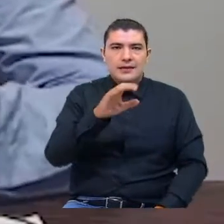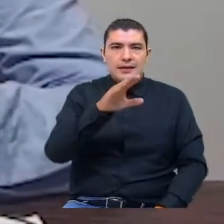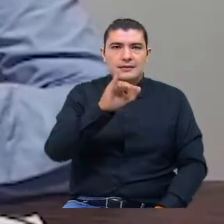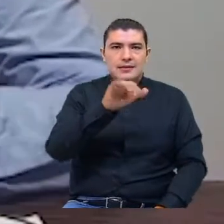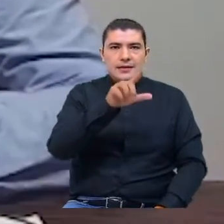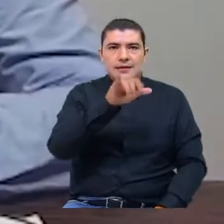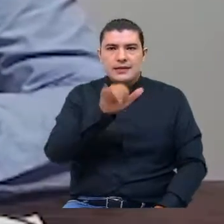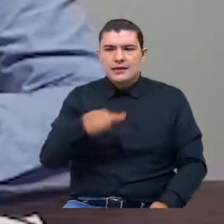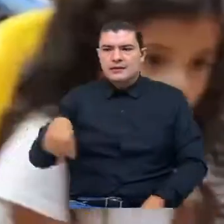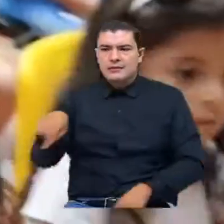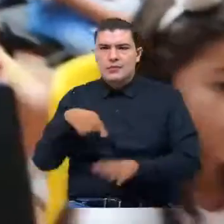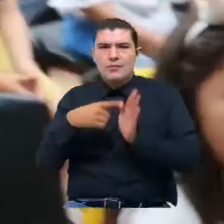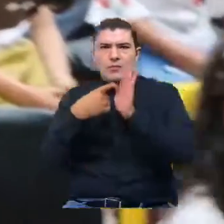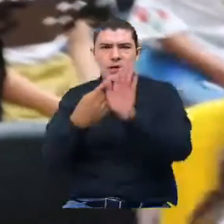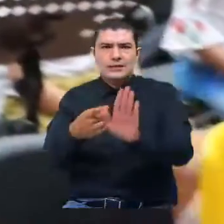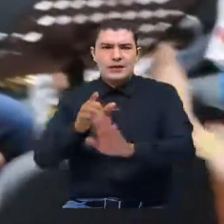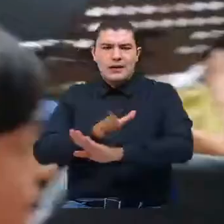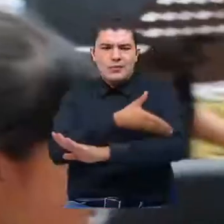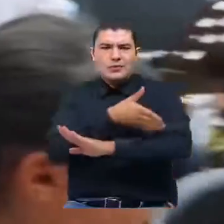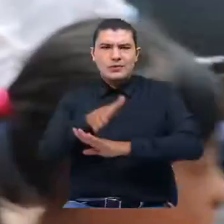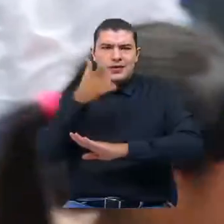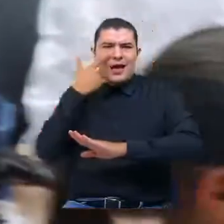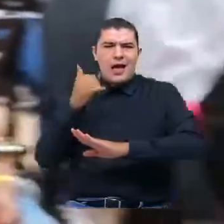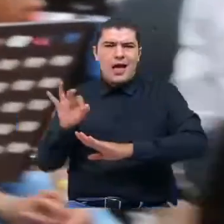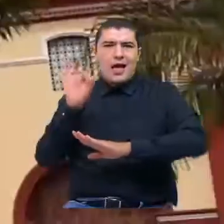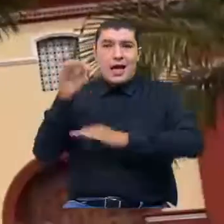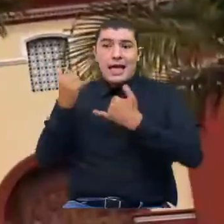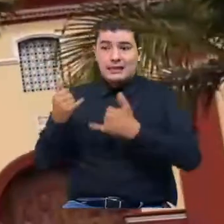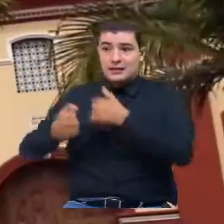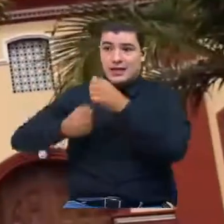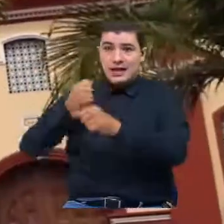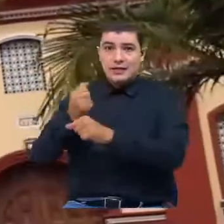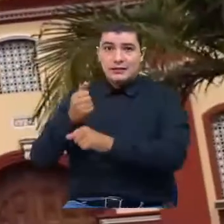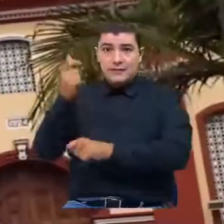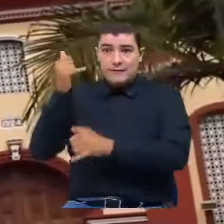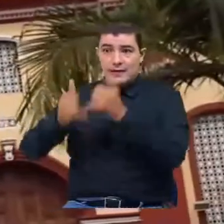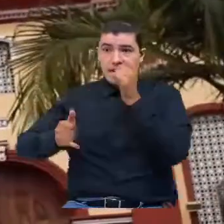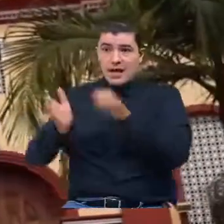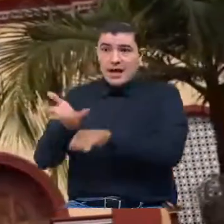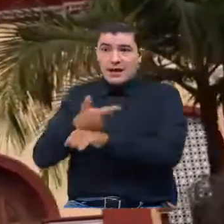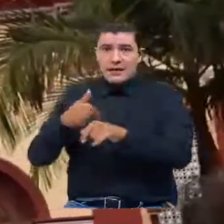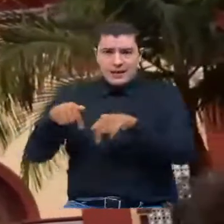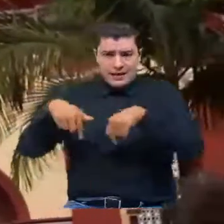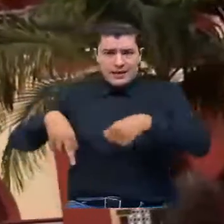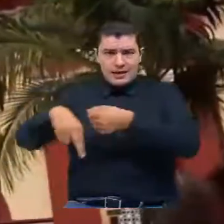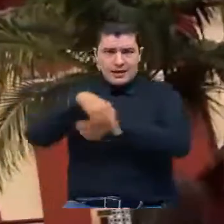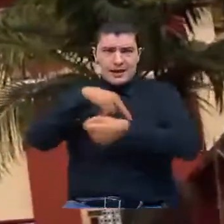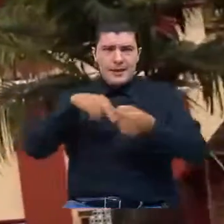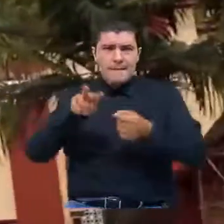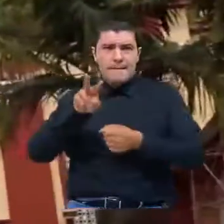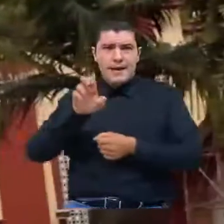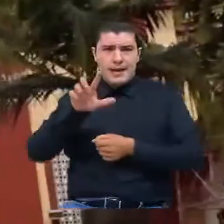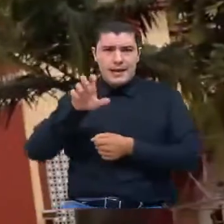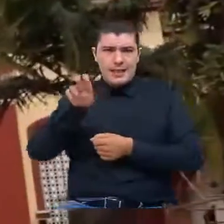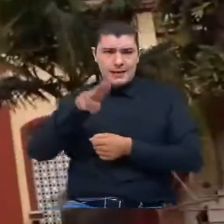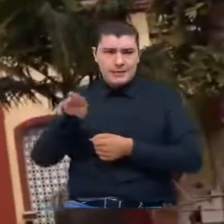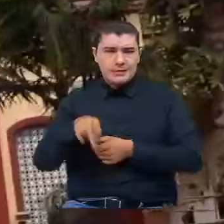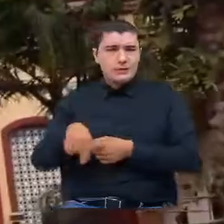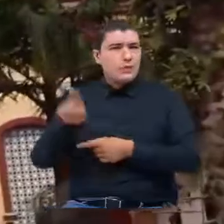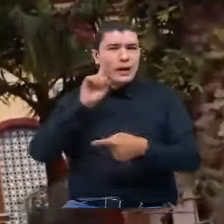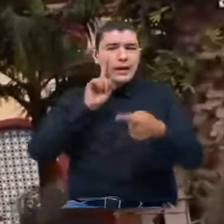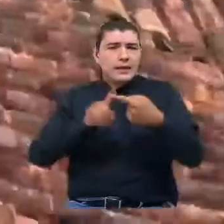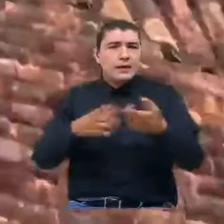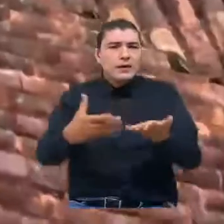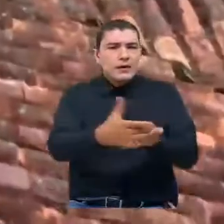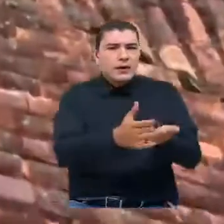músicos maravillosos. La velada este año, con artistas de la región veleña, tiene como propósito recaudar fondos que sirvan para